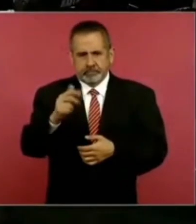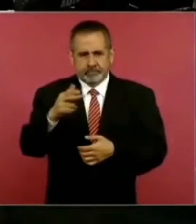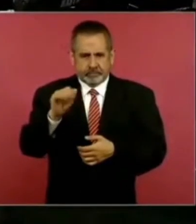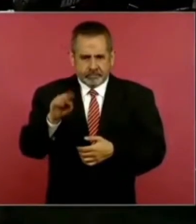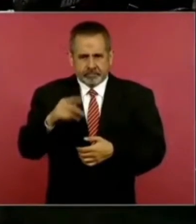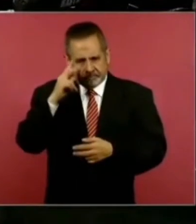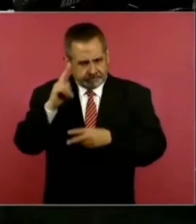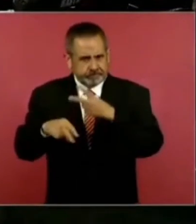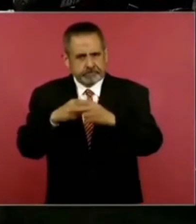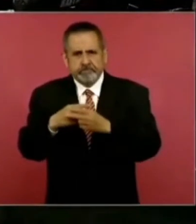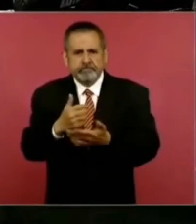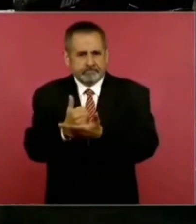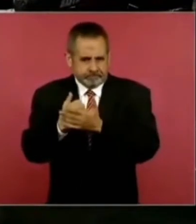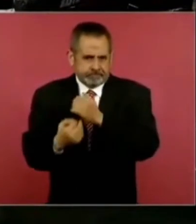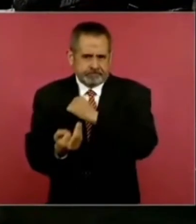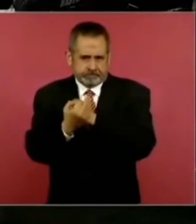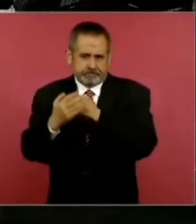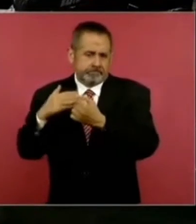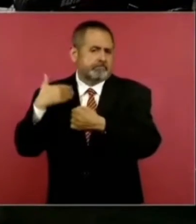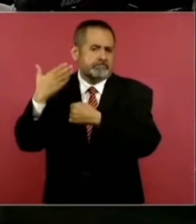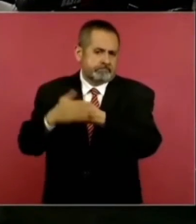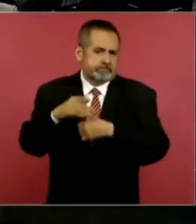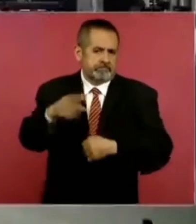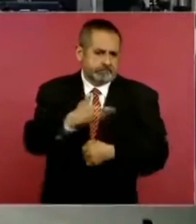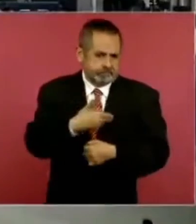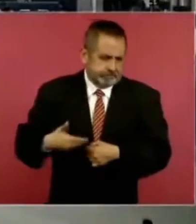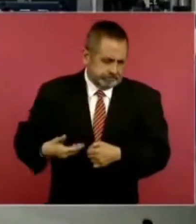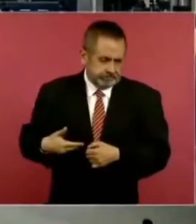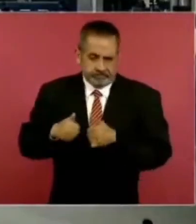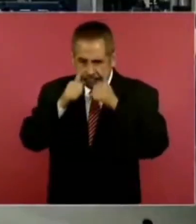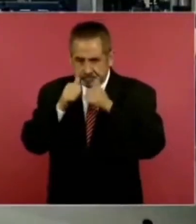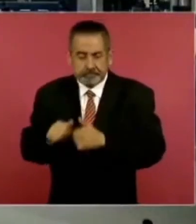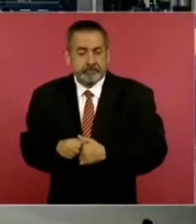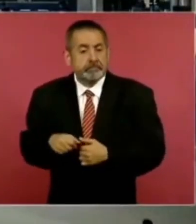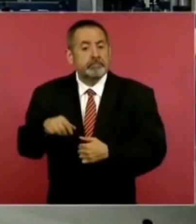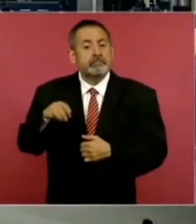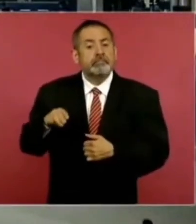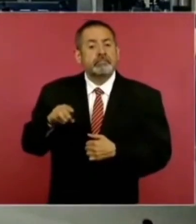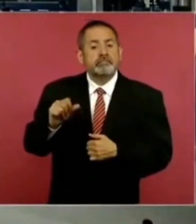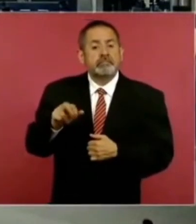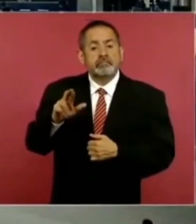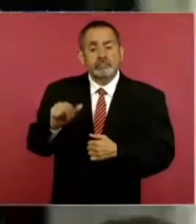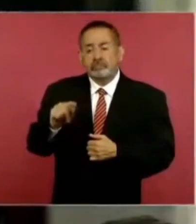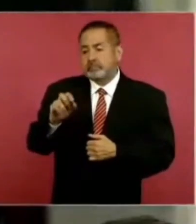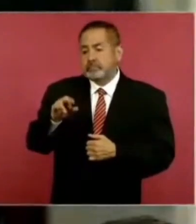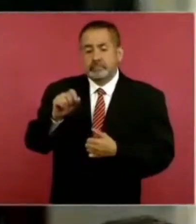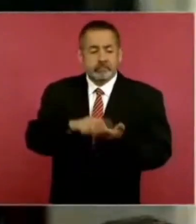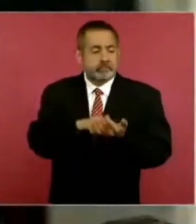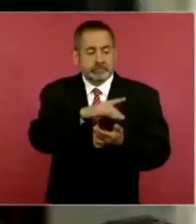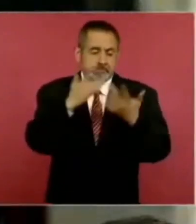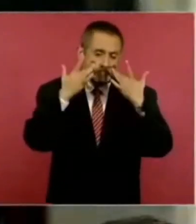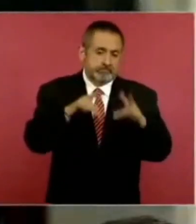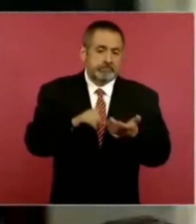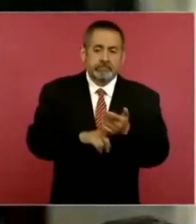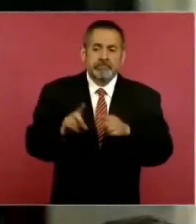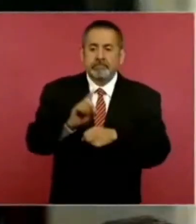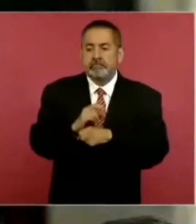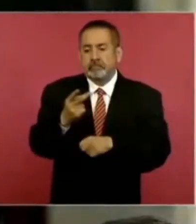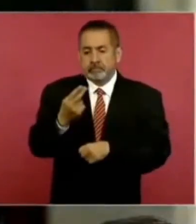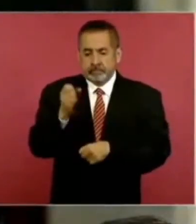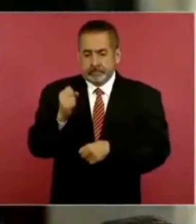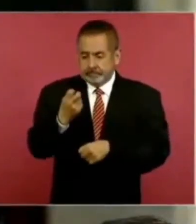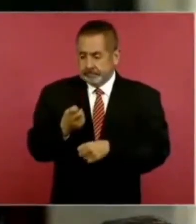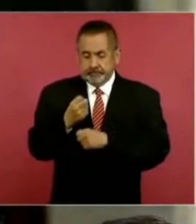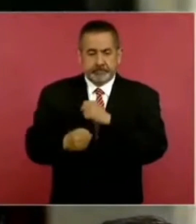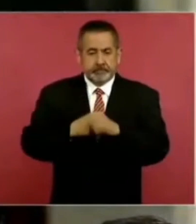pues su intervención ahora que llegue a la presidencia de México. María Teresa Paulín renunció al cargo el 25 de septiembre de este